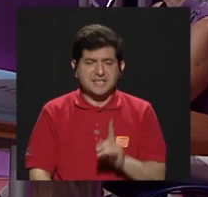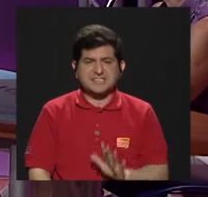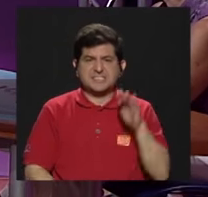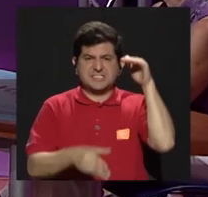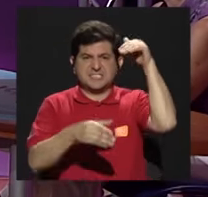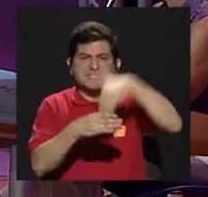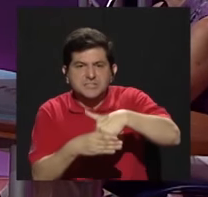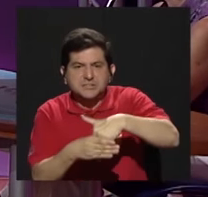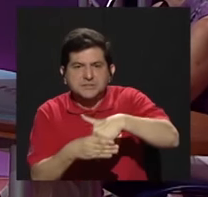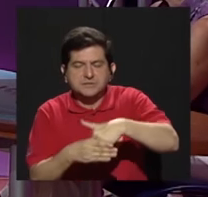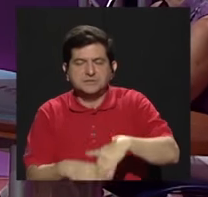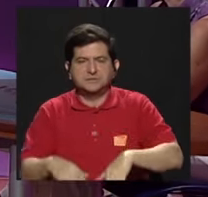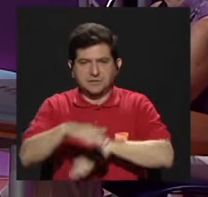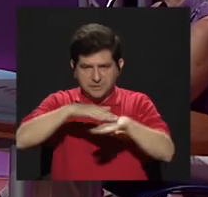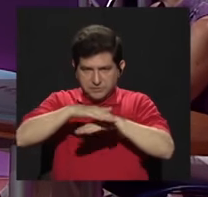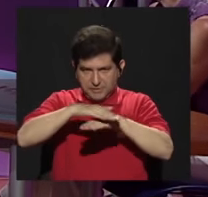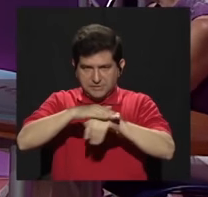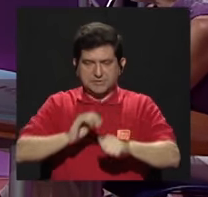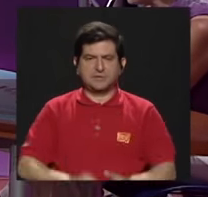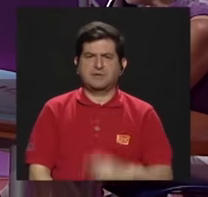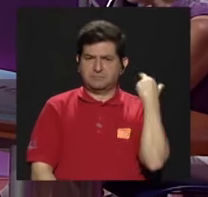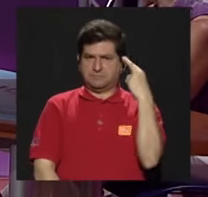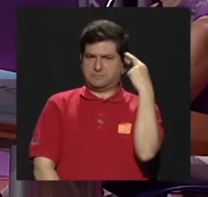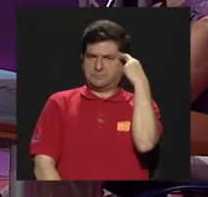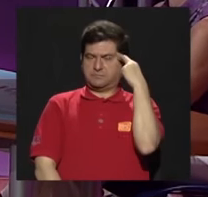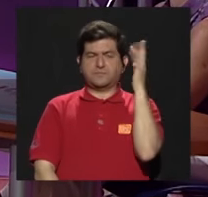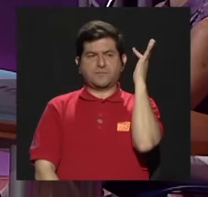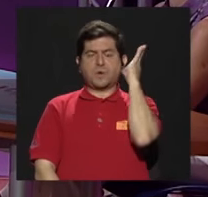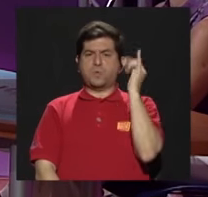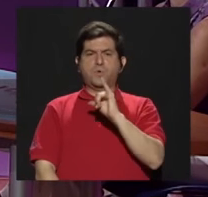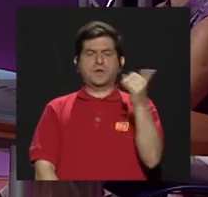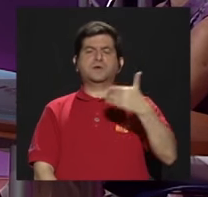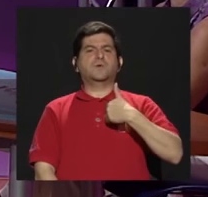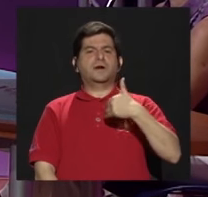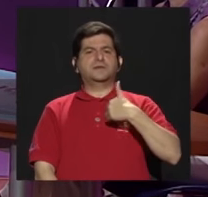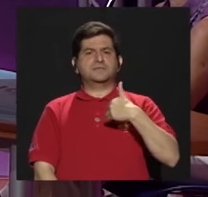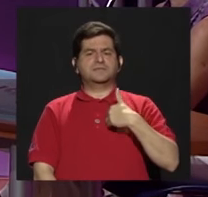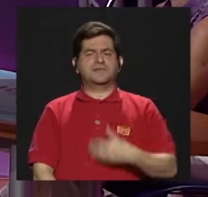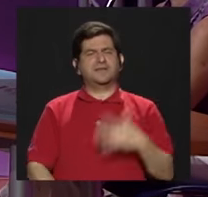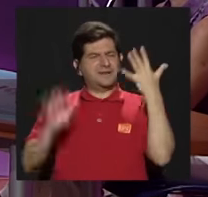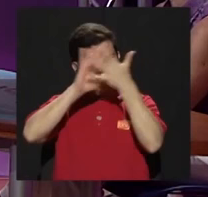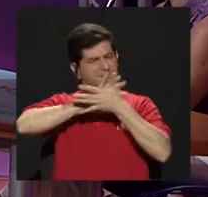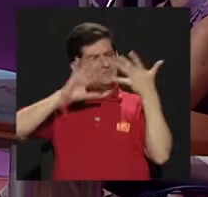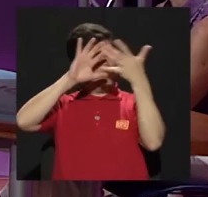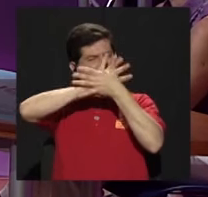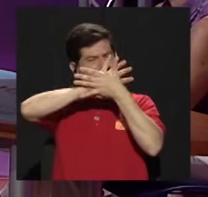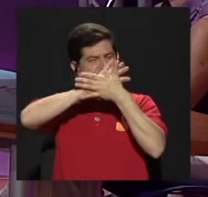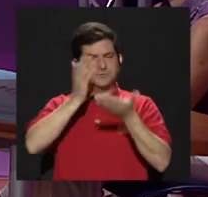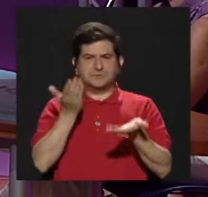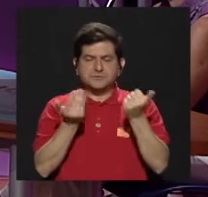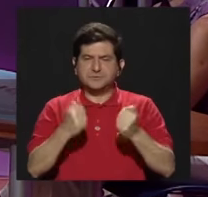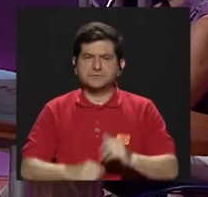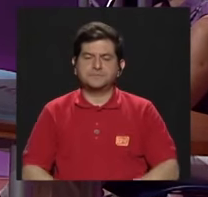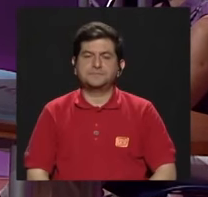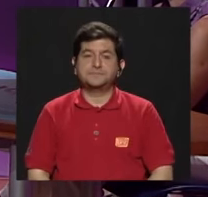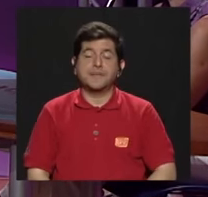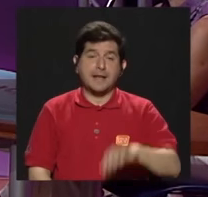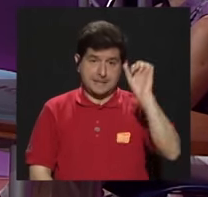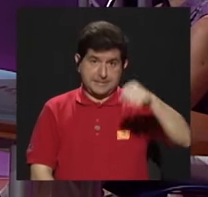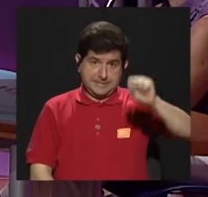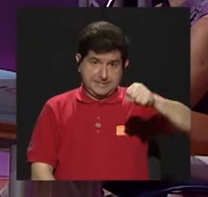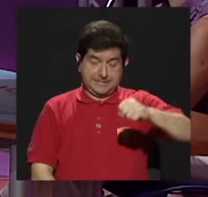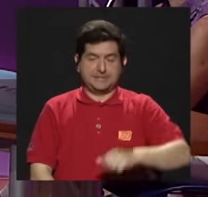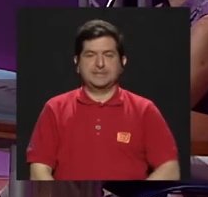invasión fundamentalmente, porque las mujeres también tenemos un poco de confusión en torno a esto. Sí, yo creo